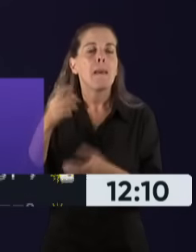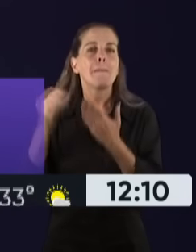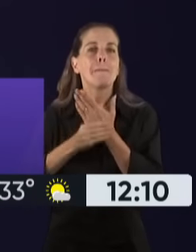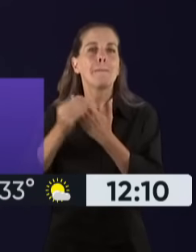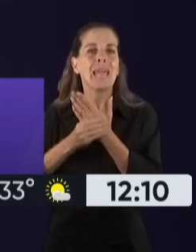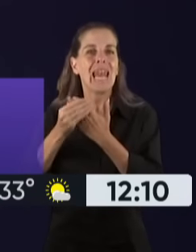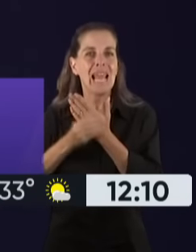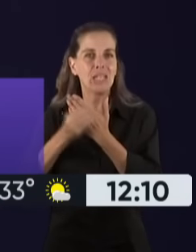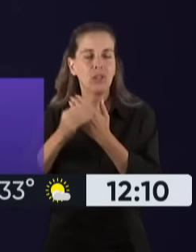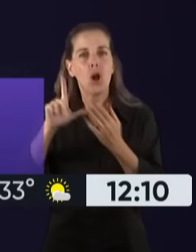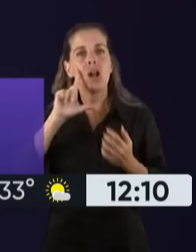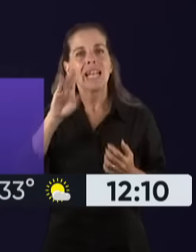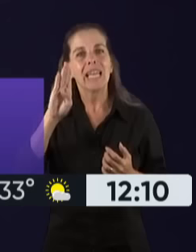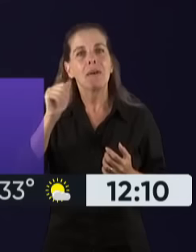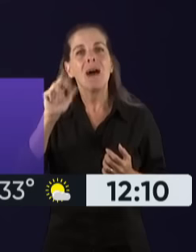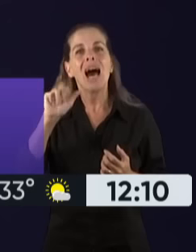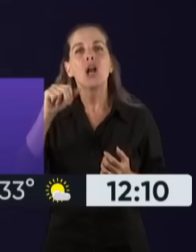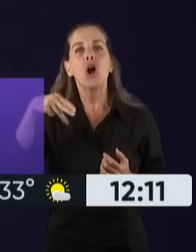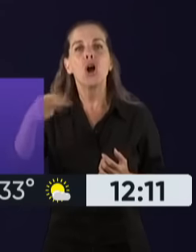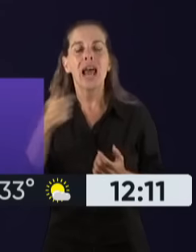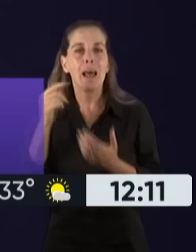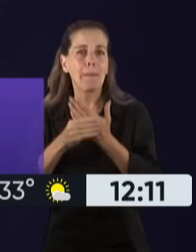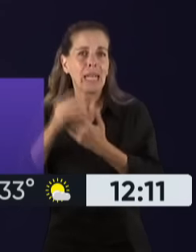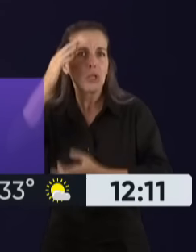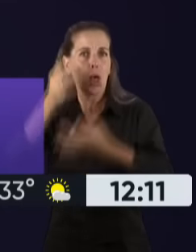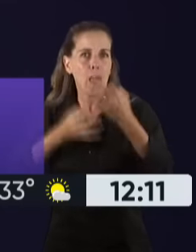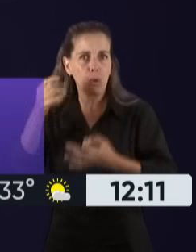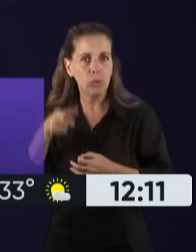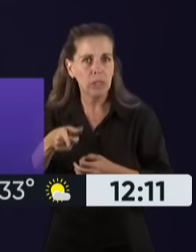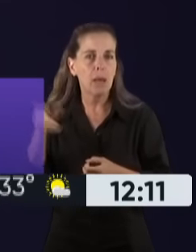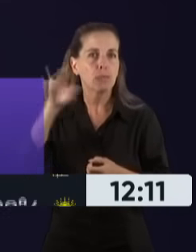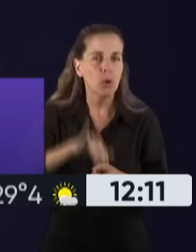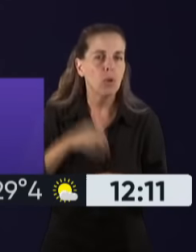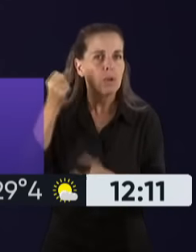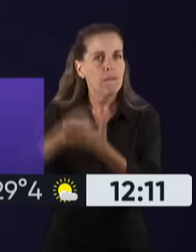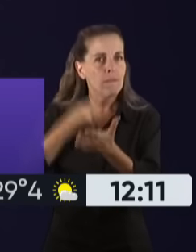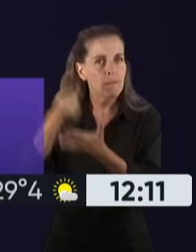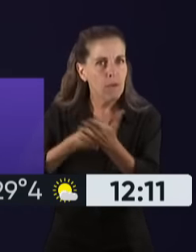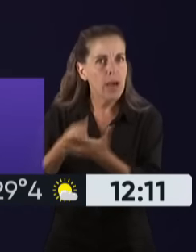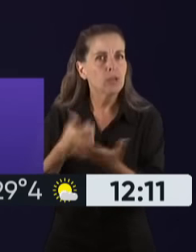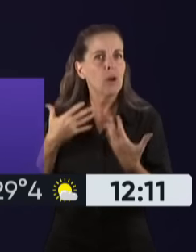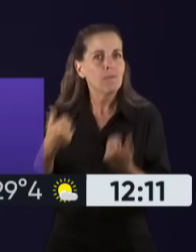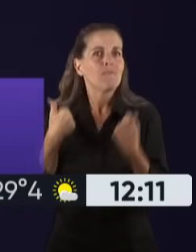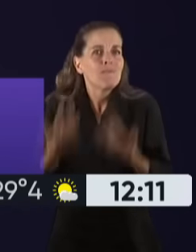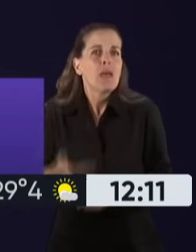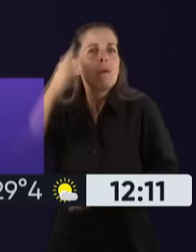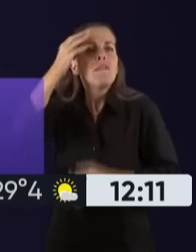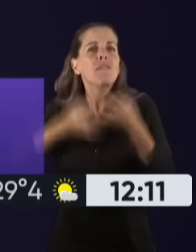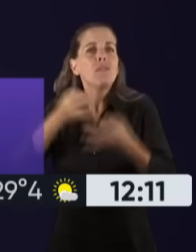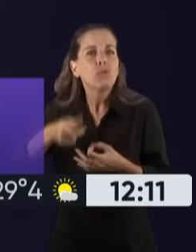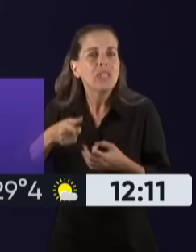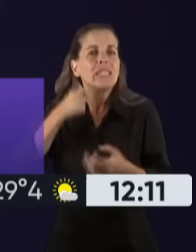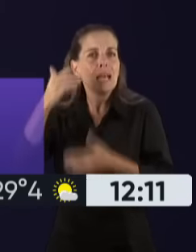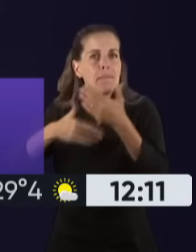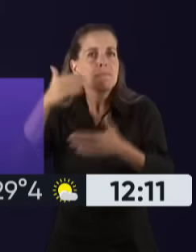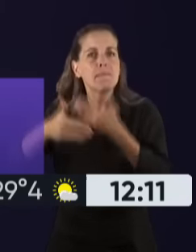cuño liaron por el tamaño esfuerzo que hace cada día porque la justicia en la Argentina de un paso